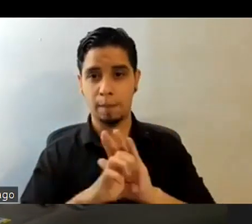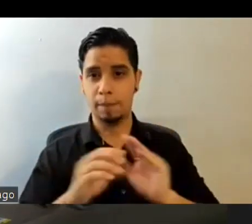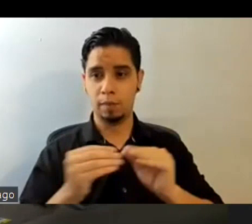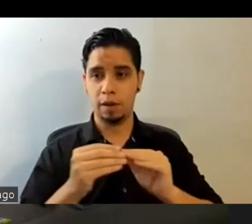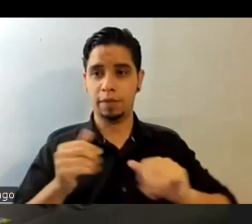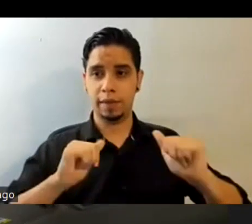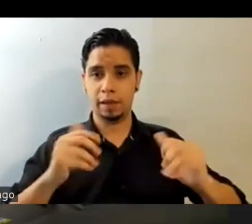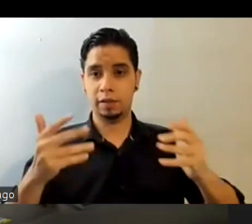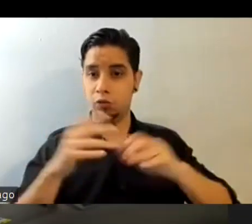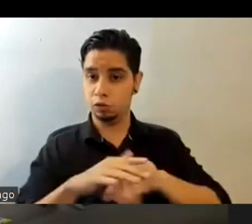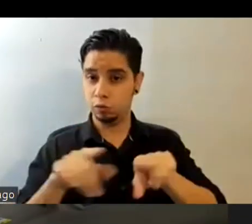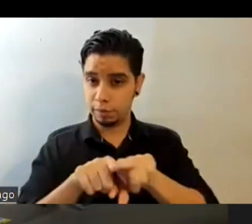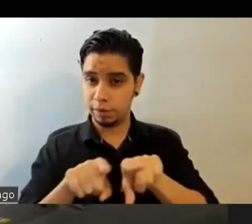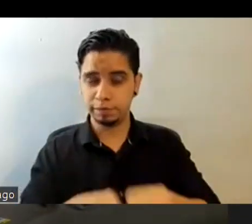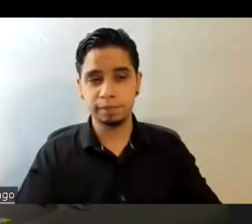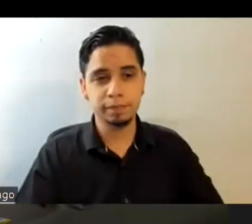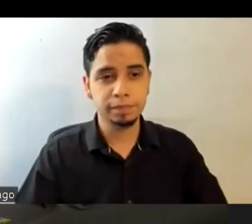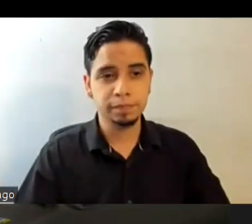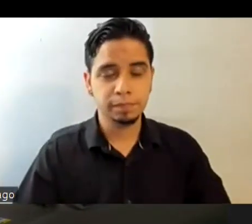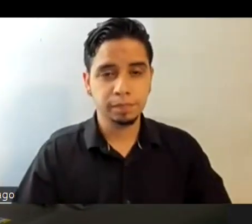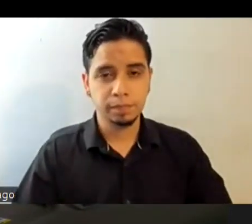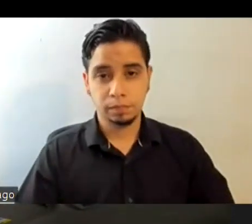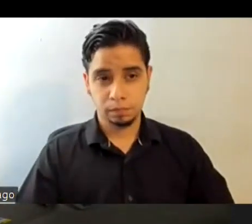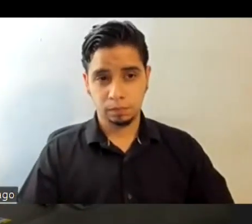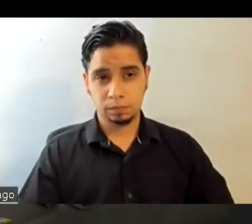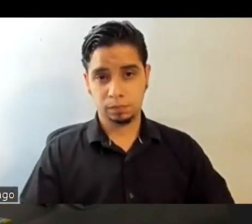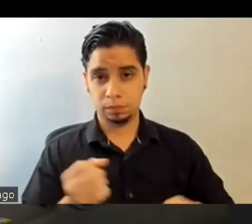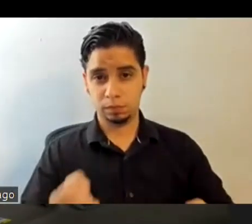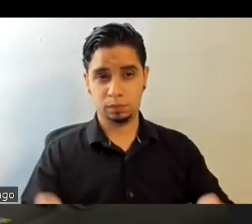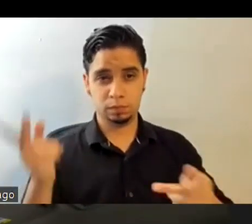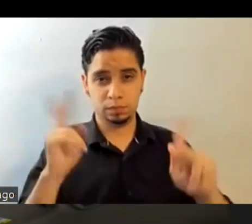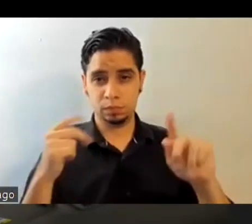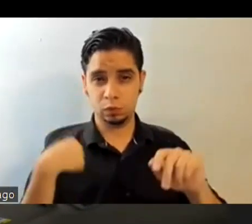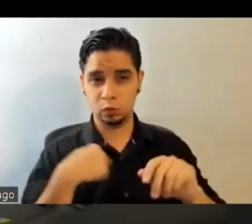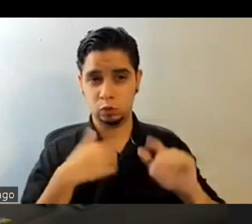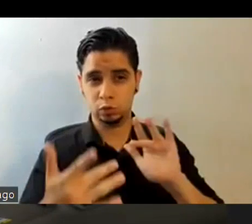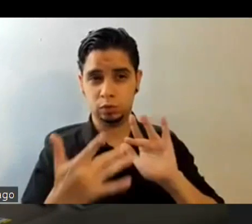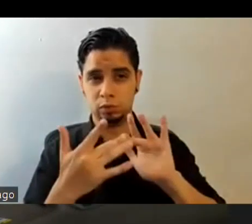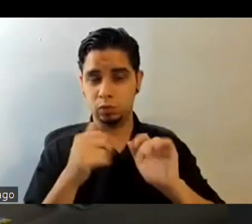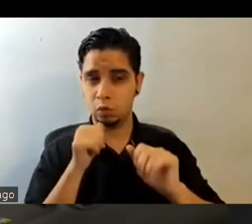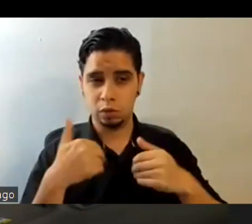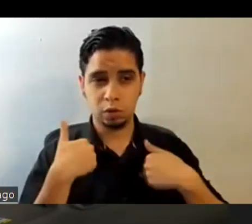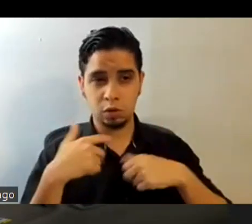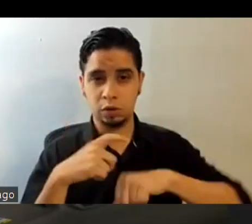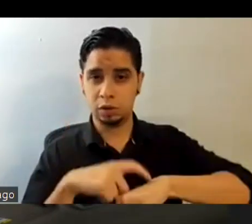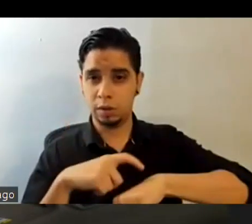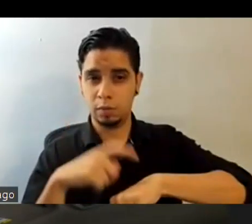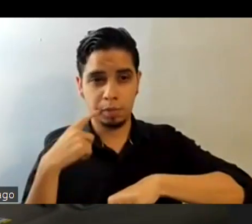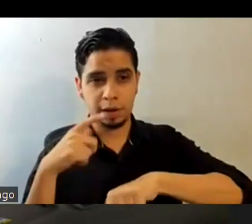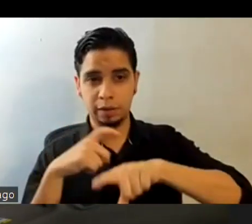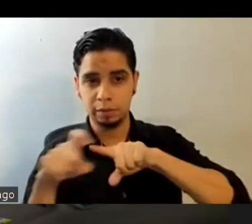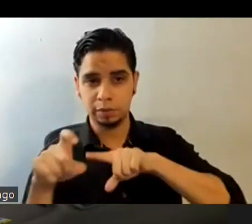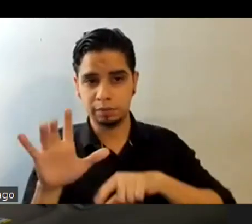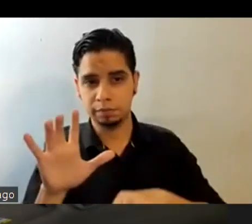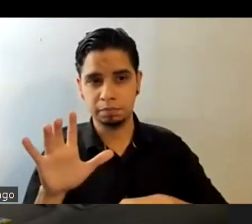sí. Y mucha gente también que nos conectamos. Por ejemplo, ay, no tengo tiempo para llamar a fulana. Y dice,